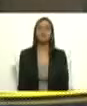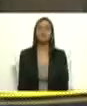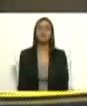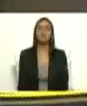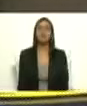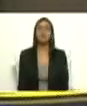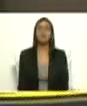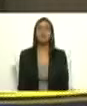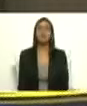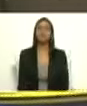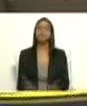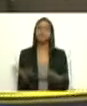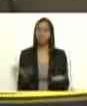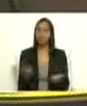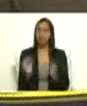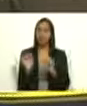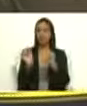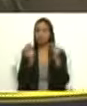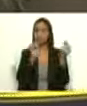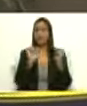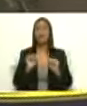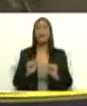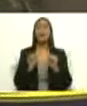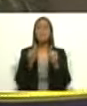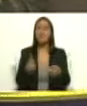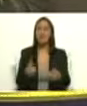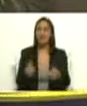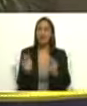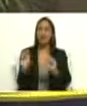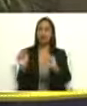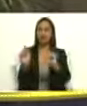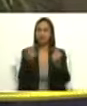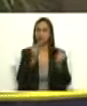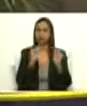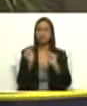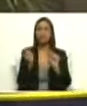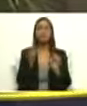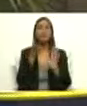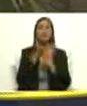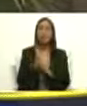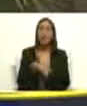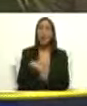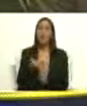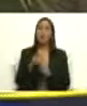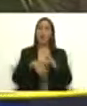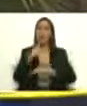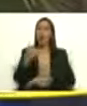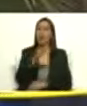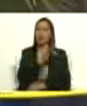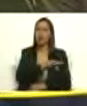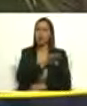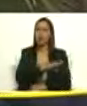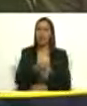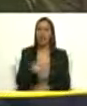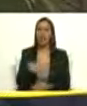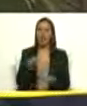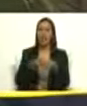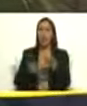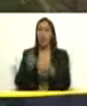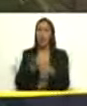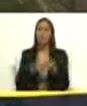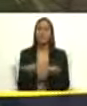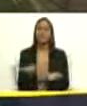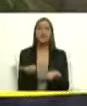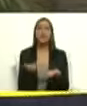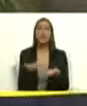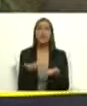discutirán en breves momentos los avances de programas sociales los económicos que apuntan a la necesidad y